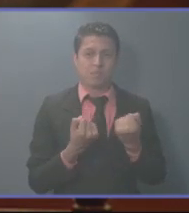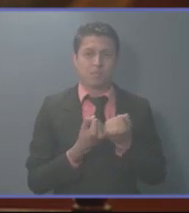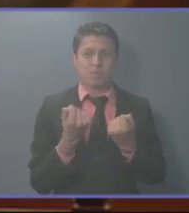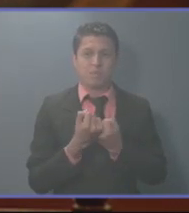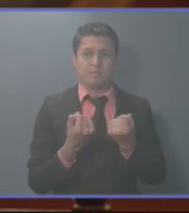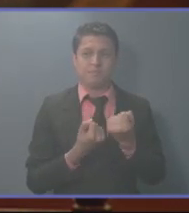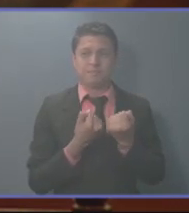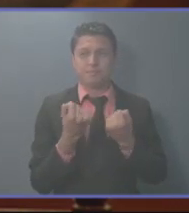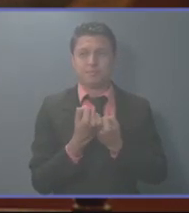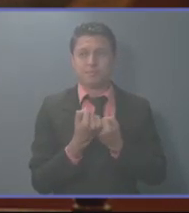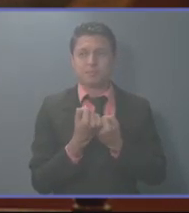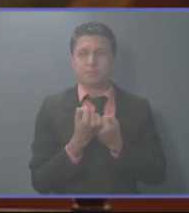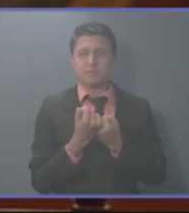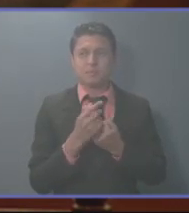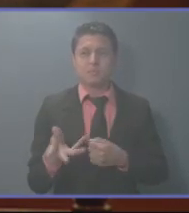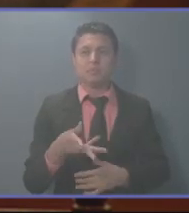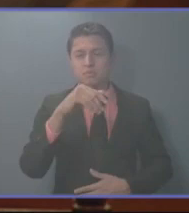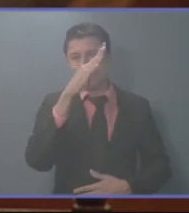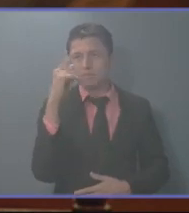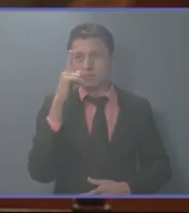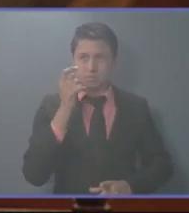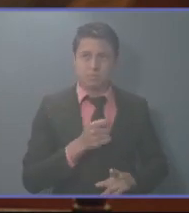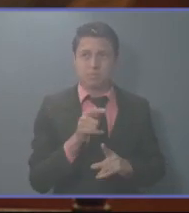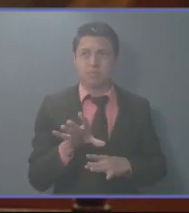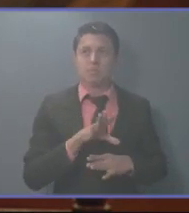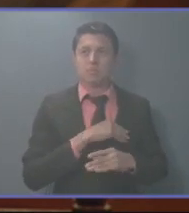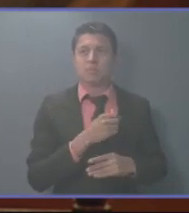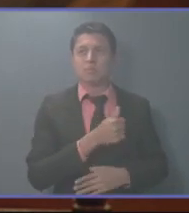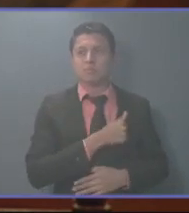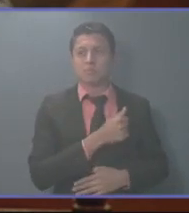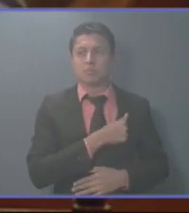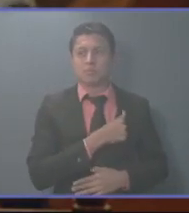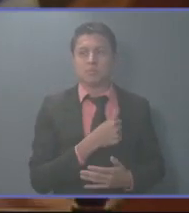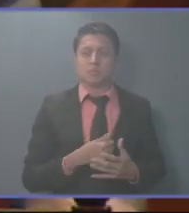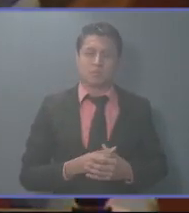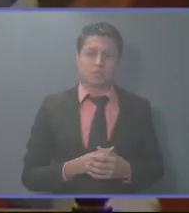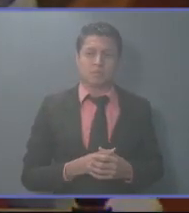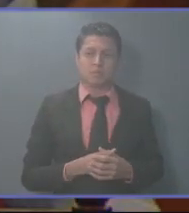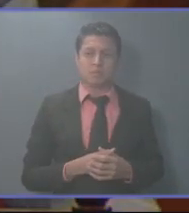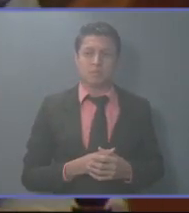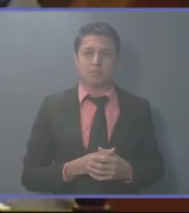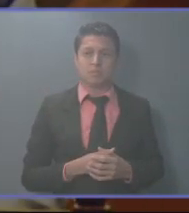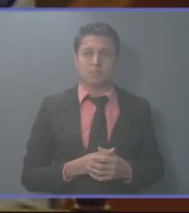soldados es a la República y a su Constitución.